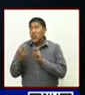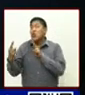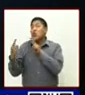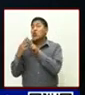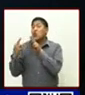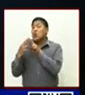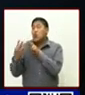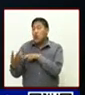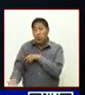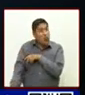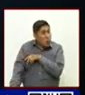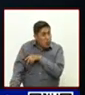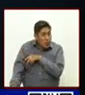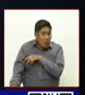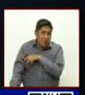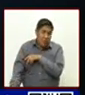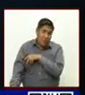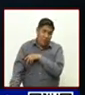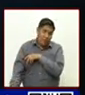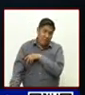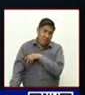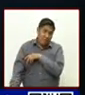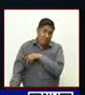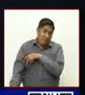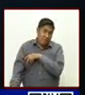conocía. Mi hija.